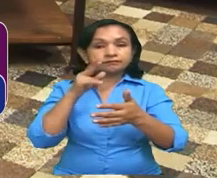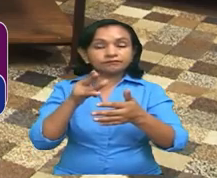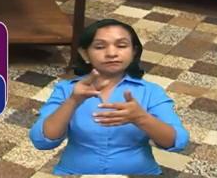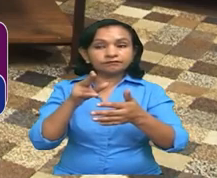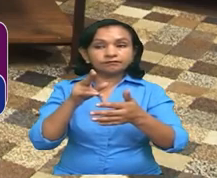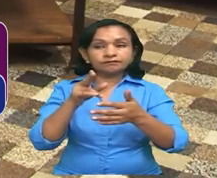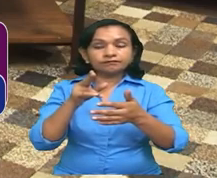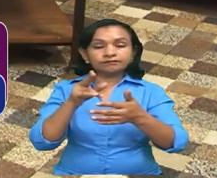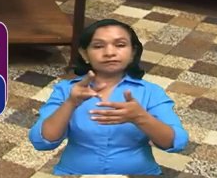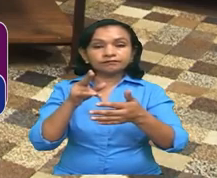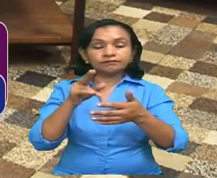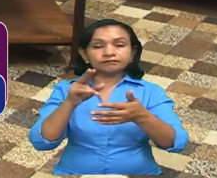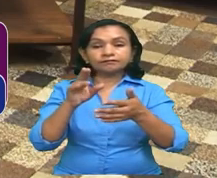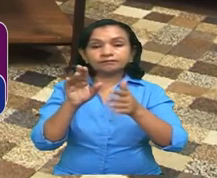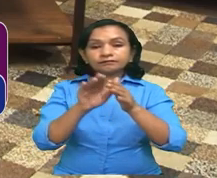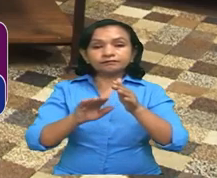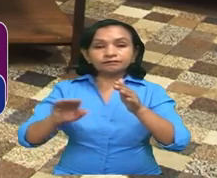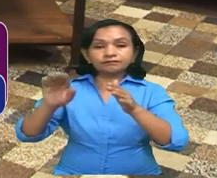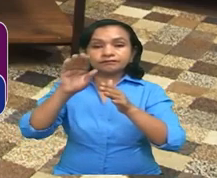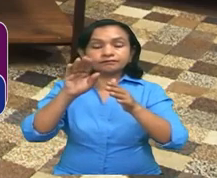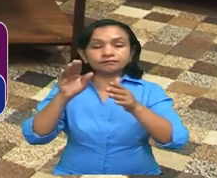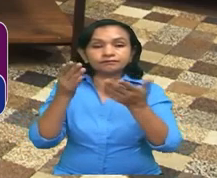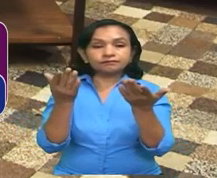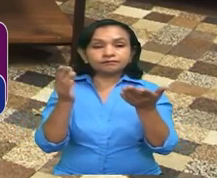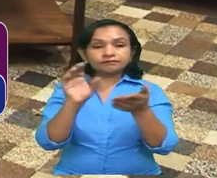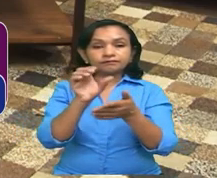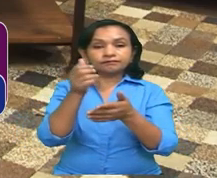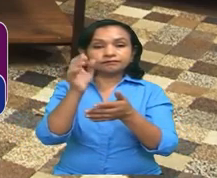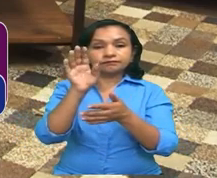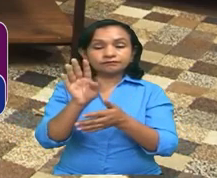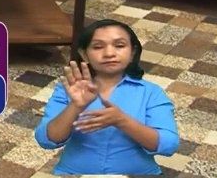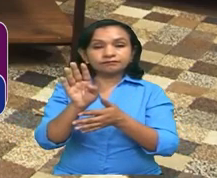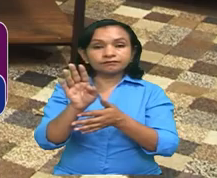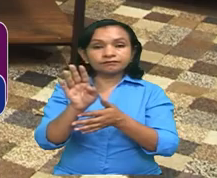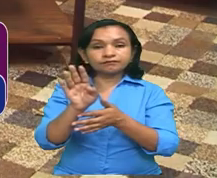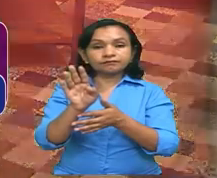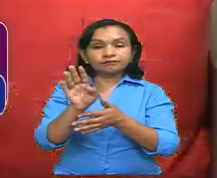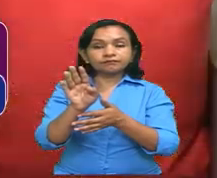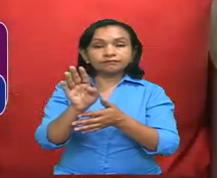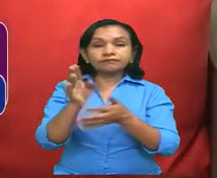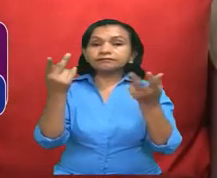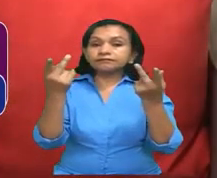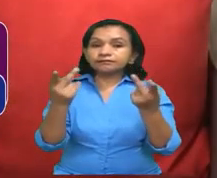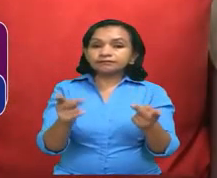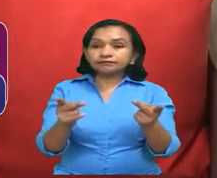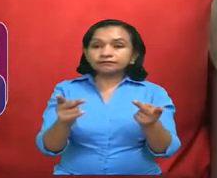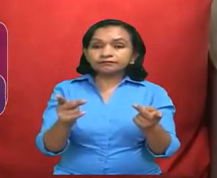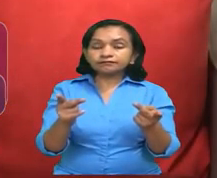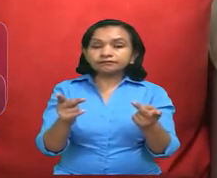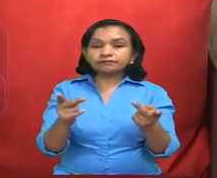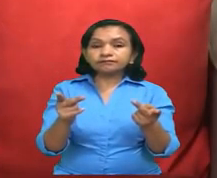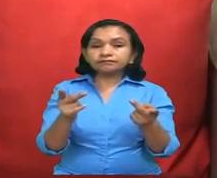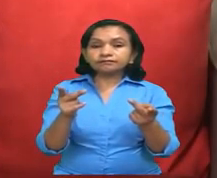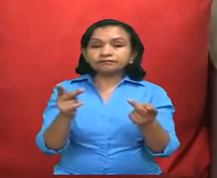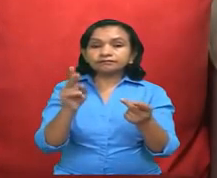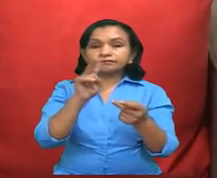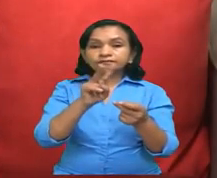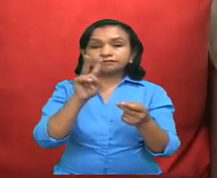ambos. Nosotros siempre estamos ahí para facilitar, pero pues le vamos a estar dando el apoyo siempre y cuando lo necesiten.